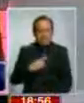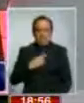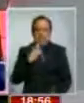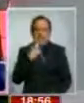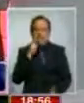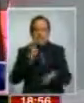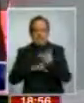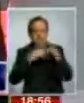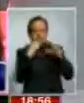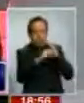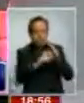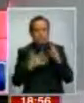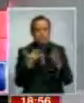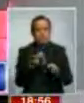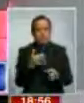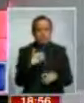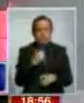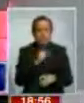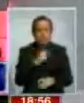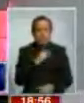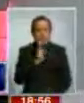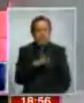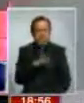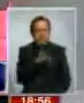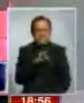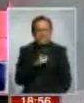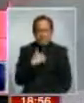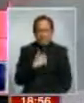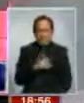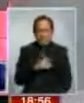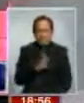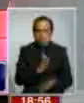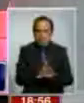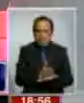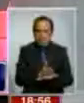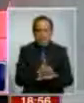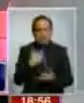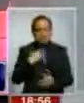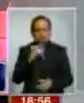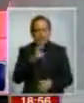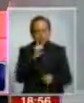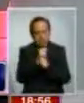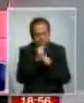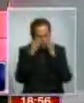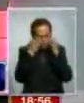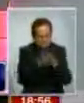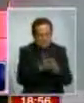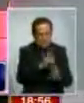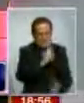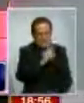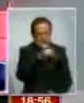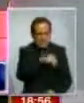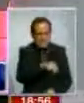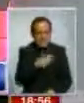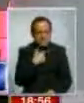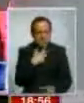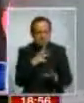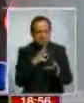por eso lo hicimos. Pero no porque yo esté decidiendo nada. Yo lo único que he hecho es trabajar para el partido sin ningún intento de